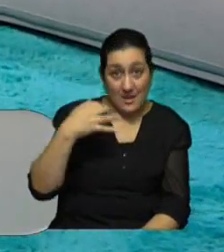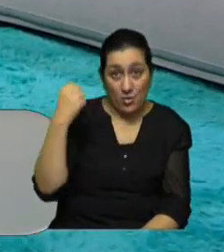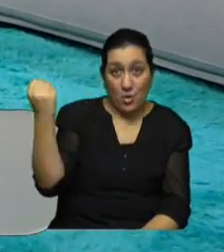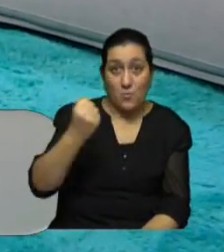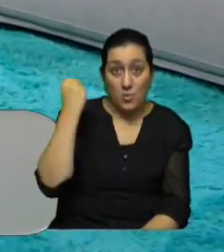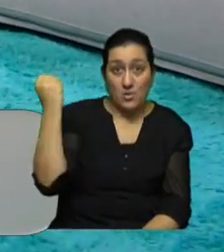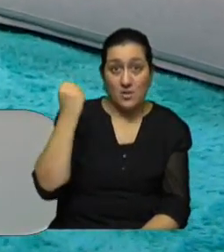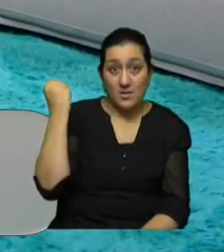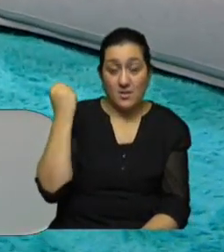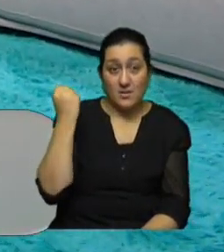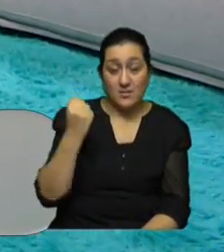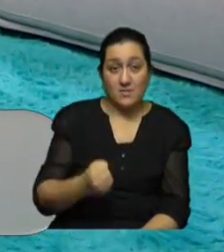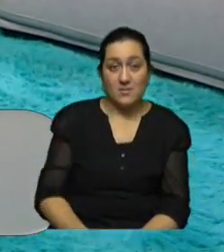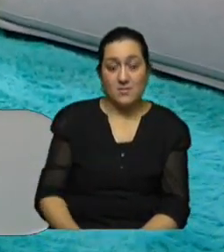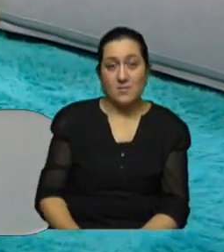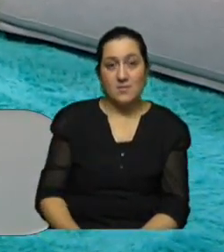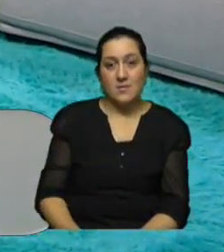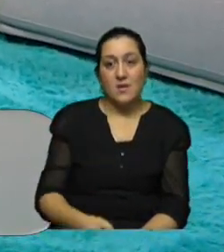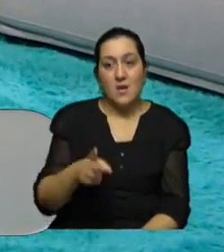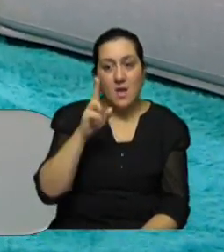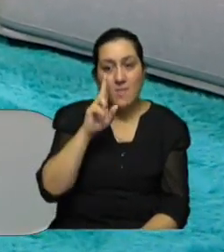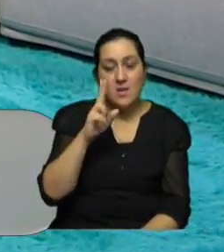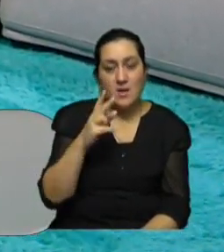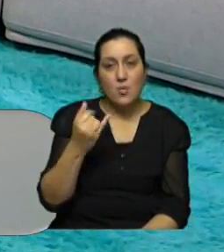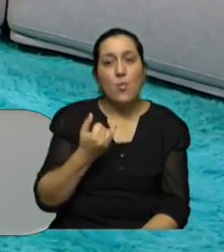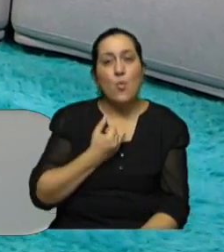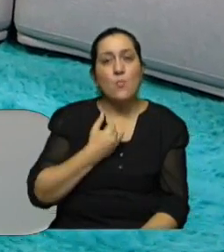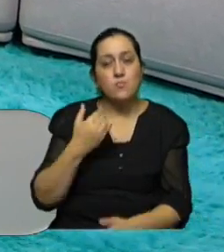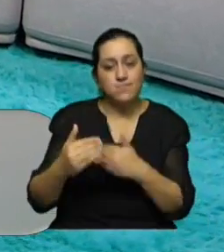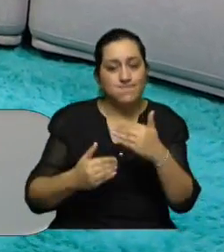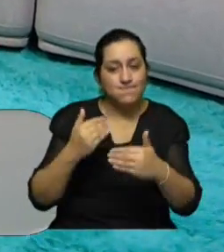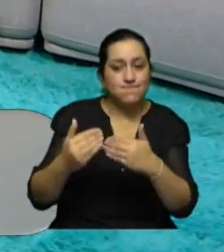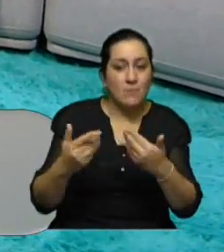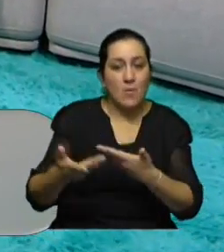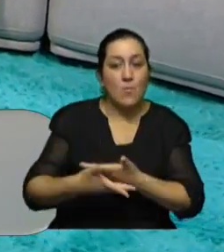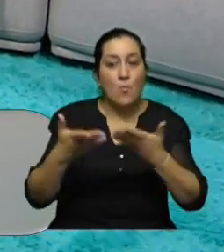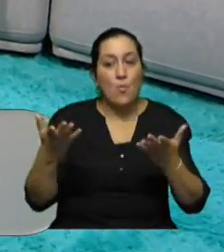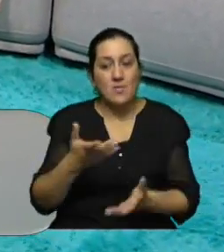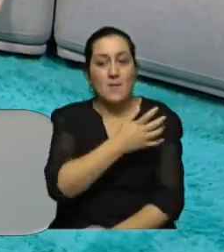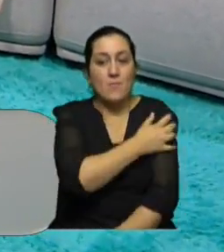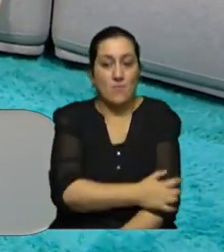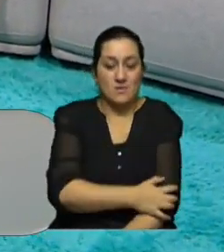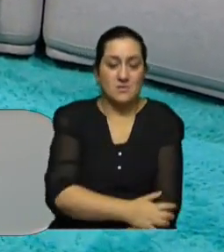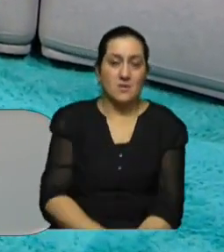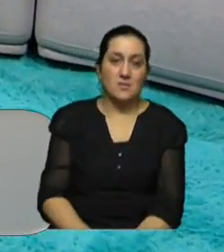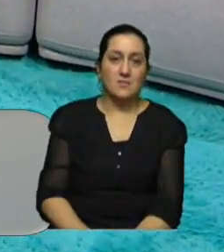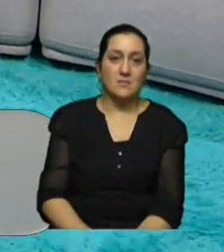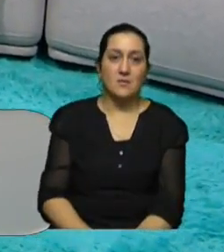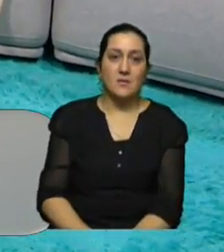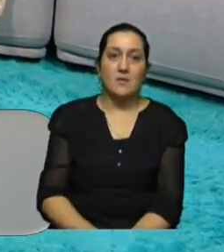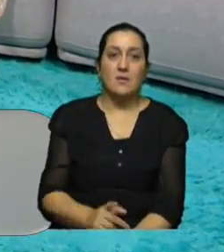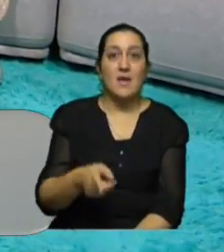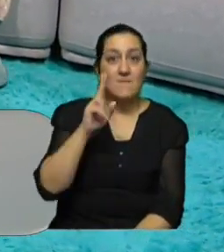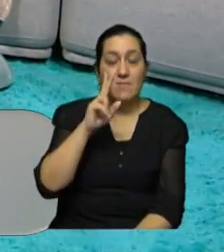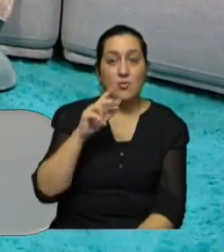esto es mirar un poco cuál es la trayectoria que viene mostrando la pobreza y en ese sentido lo que vemos es que hubo una